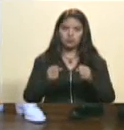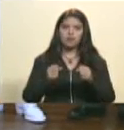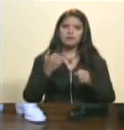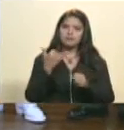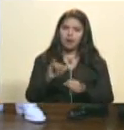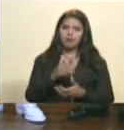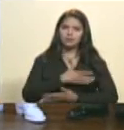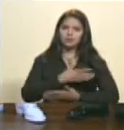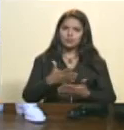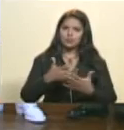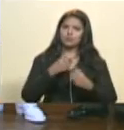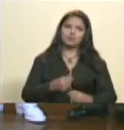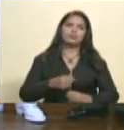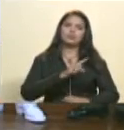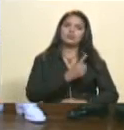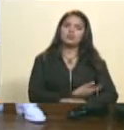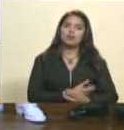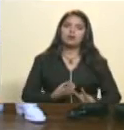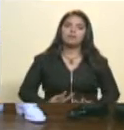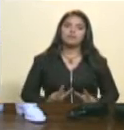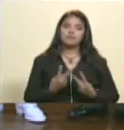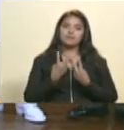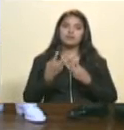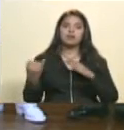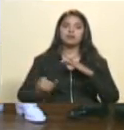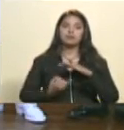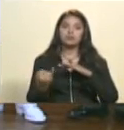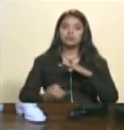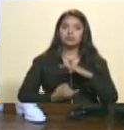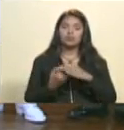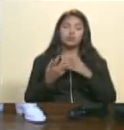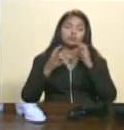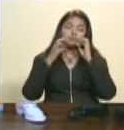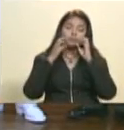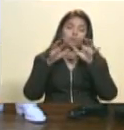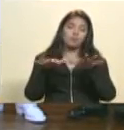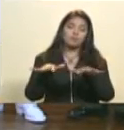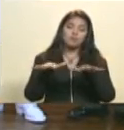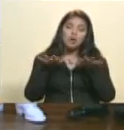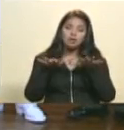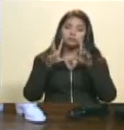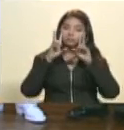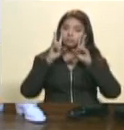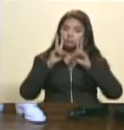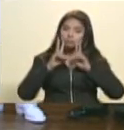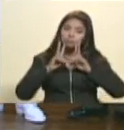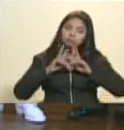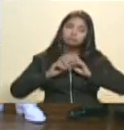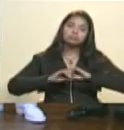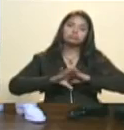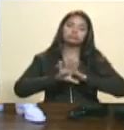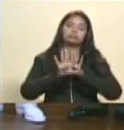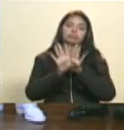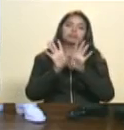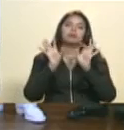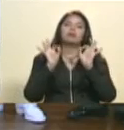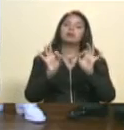dado cuerpo y vida a esa institución de brillantez, de pulcritud, de